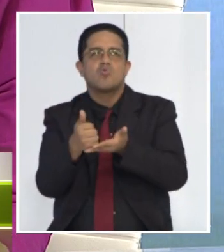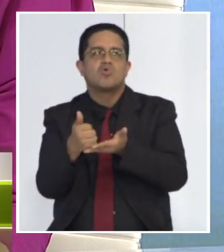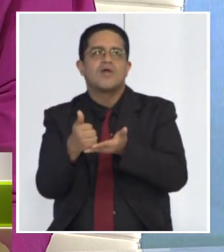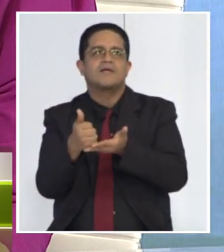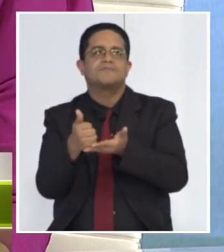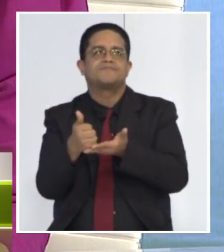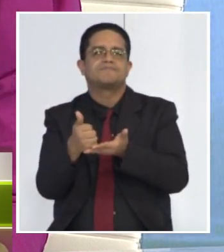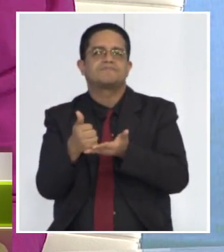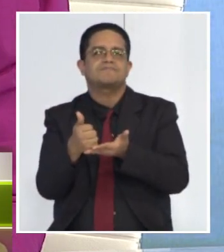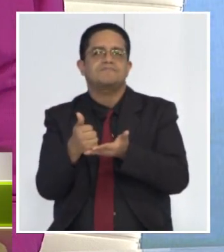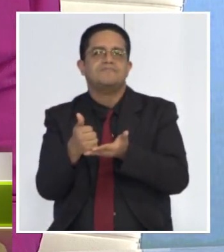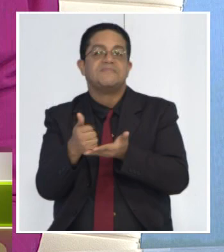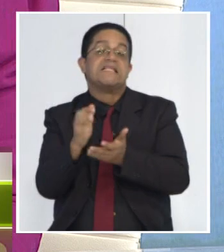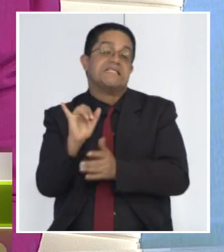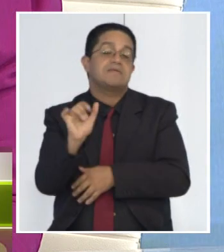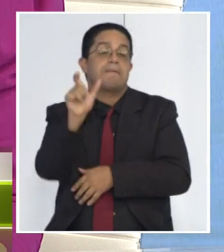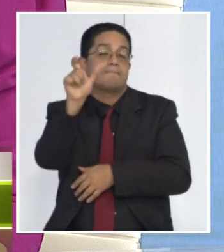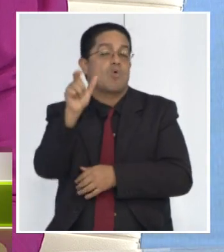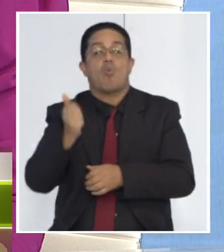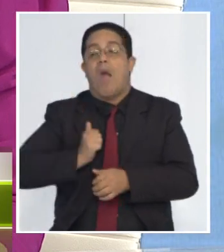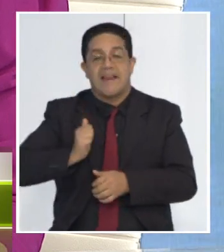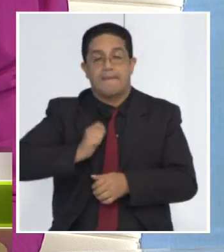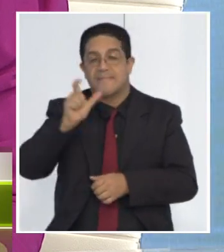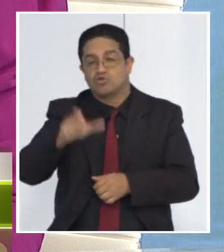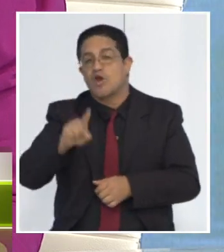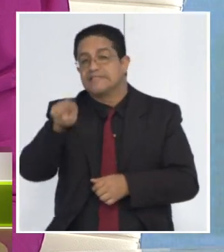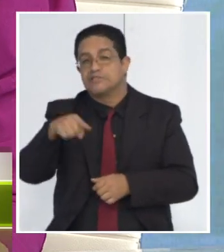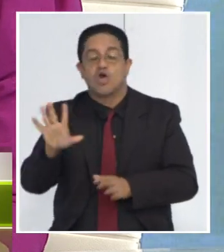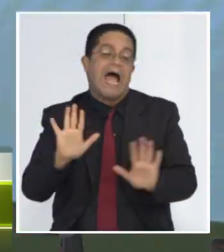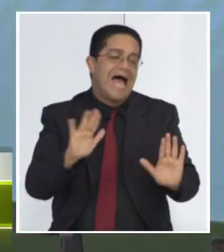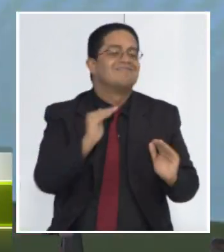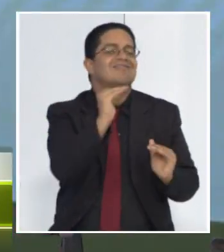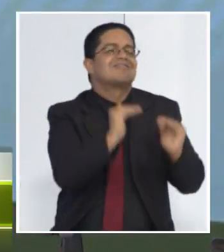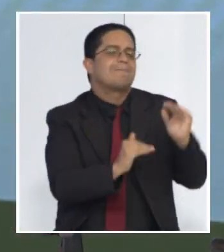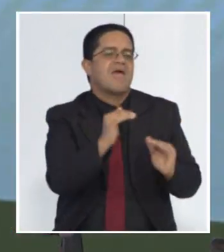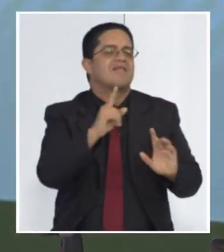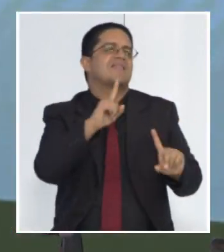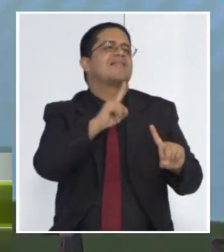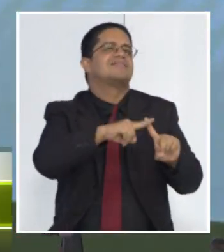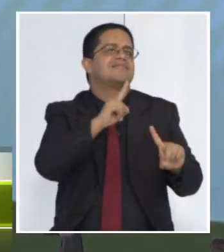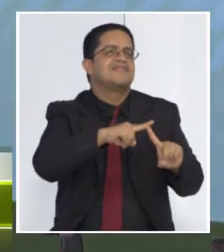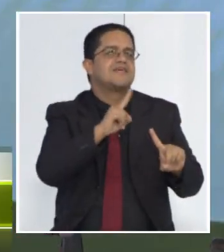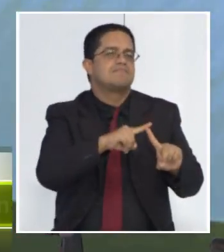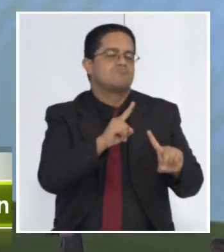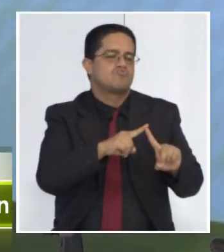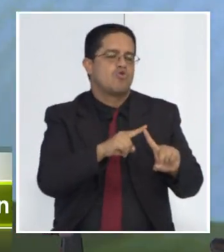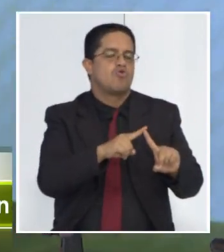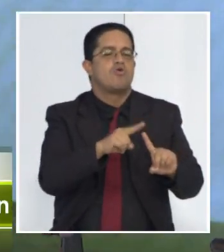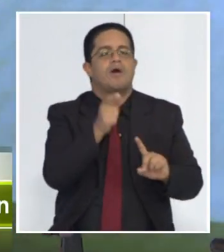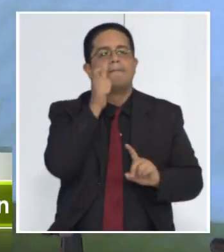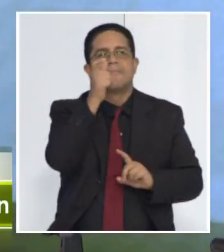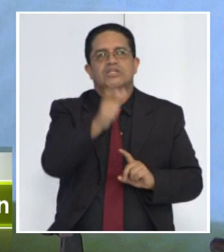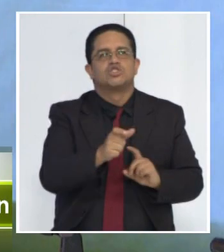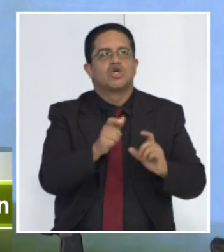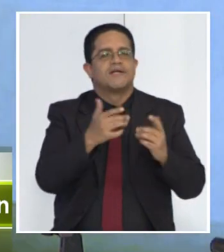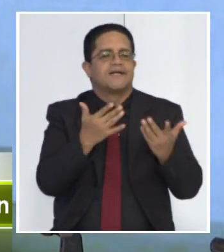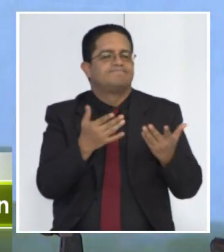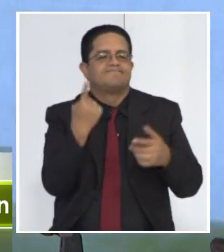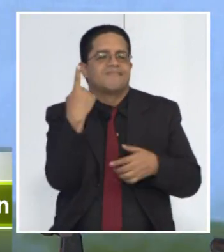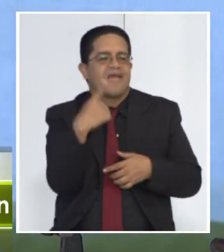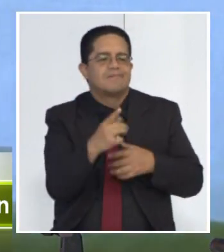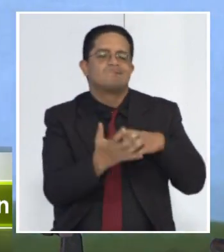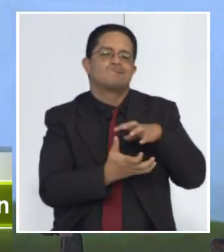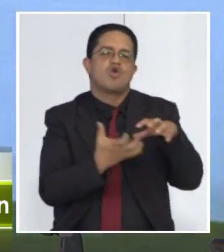paciente es candidato a este tipo de prácticas? Depende del grado de artrosis, depende del grado de artrosis. Un paciente que tiene una